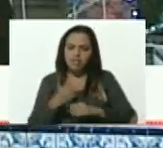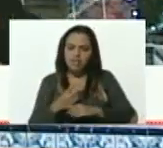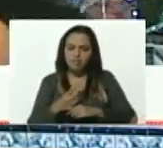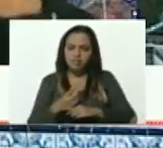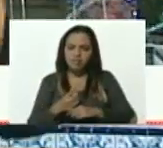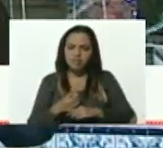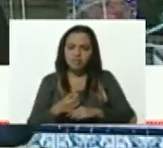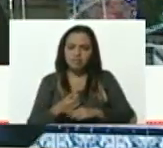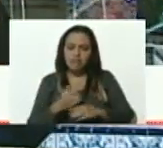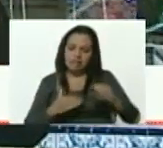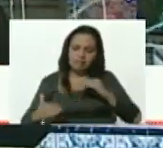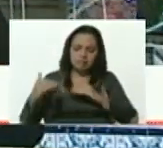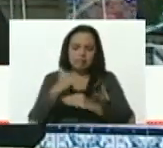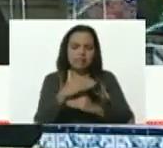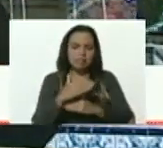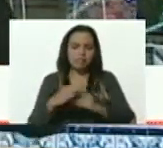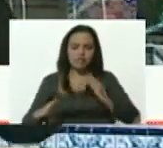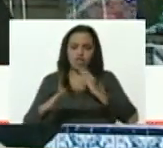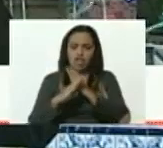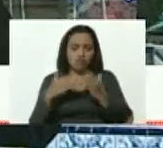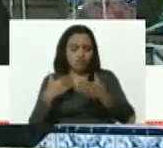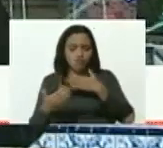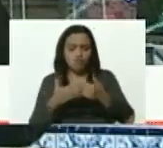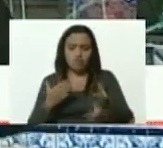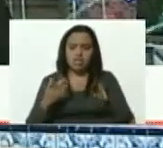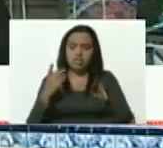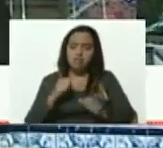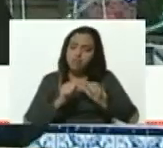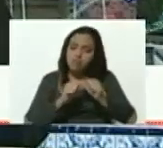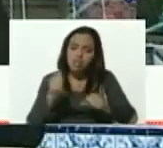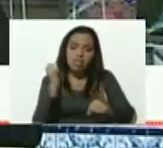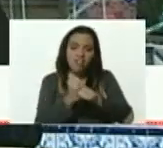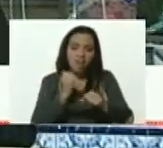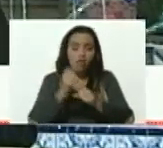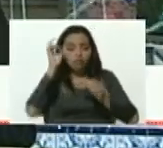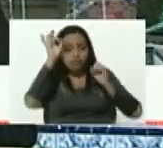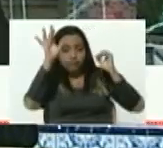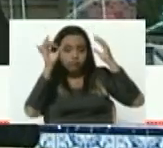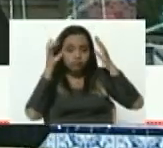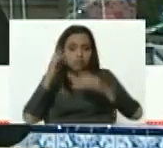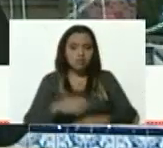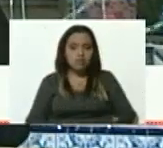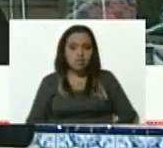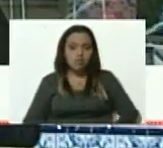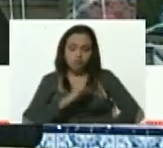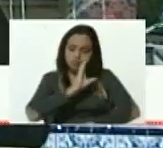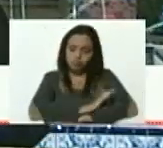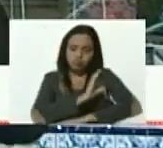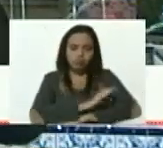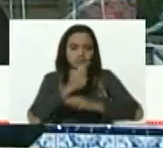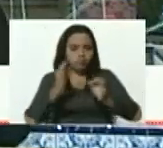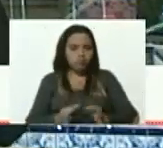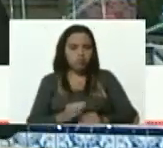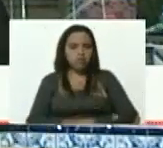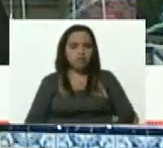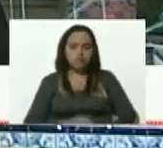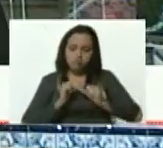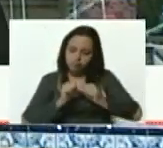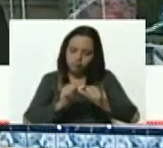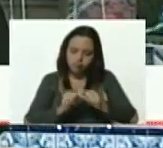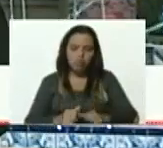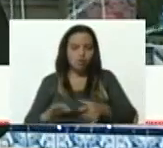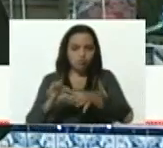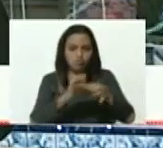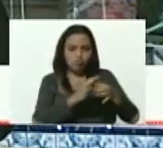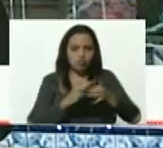del bloqueo, encima de las sanciones, con trabajo, creatividad, disciplina, perseverancia, producción,